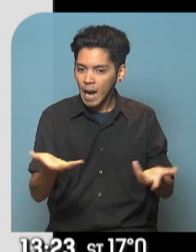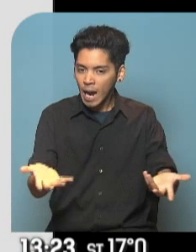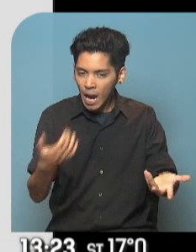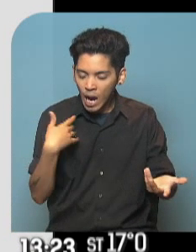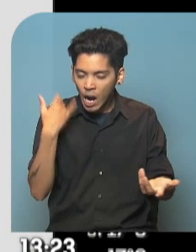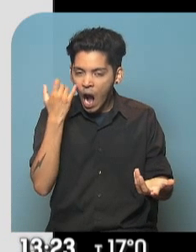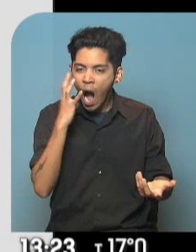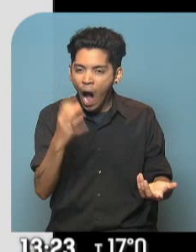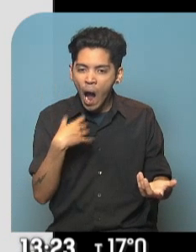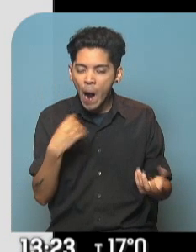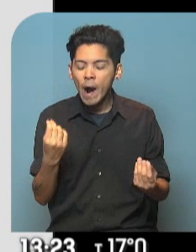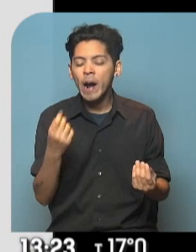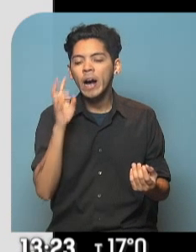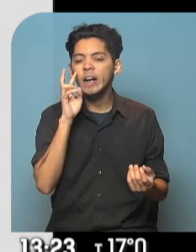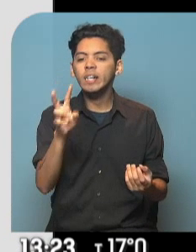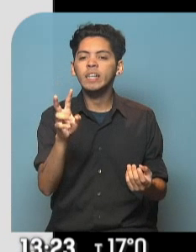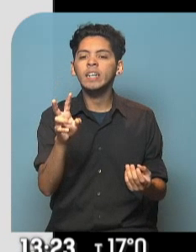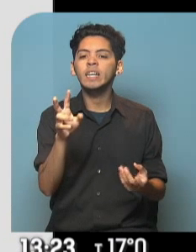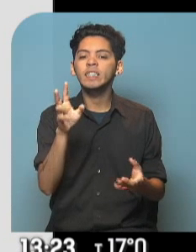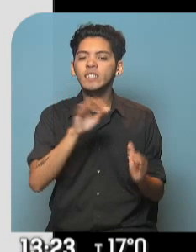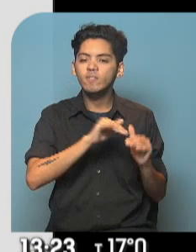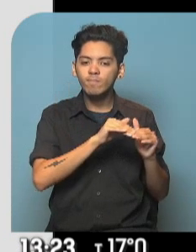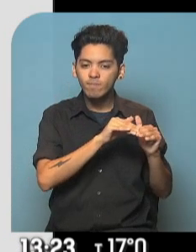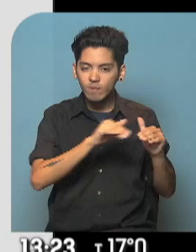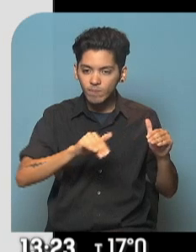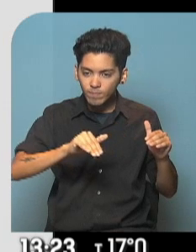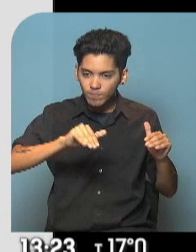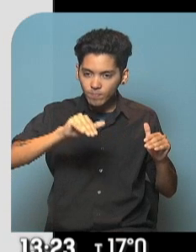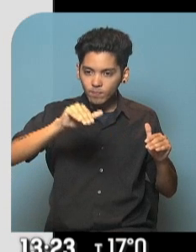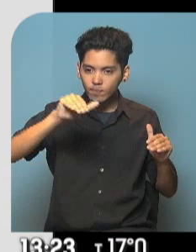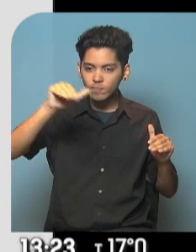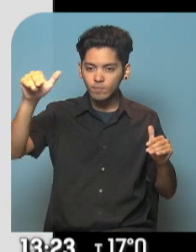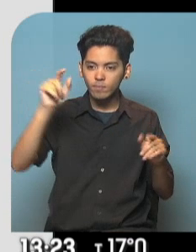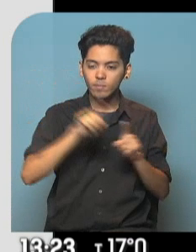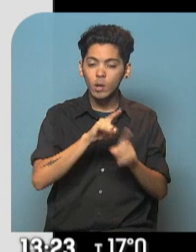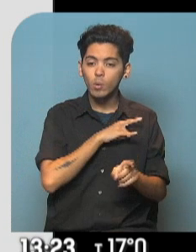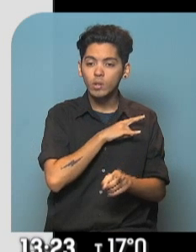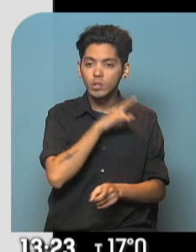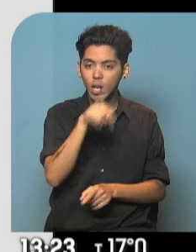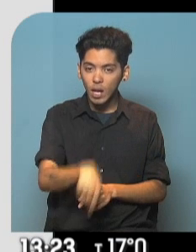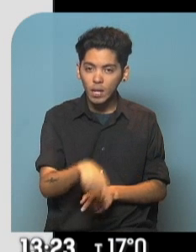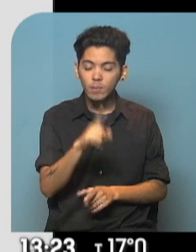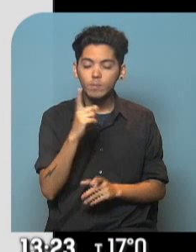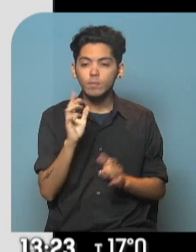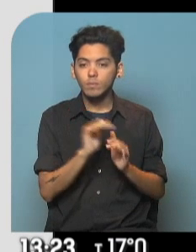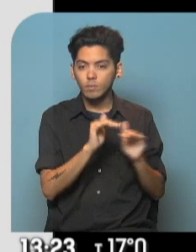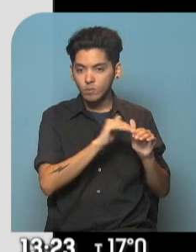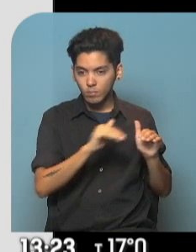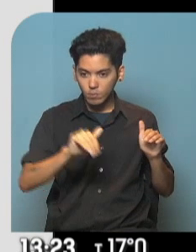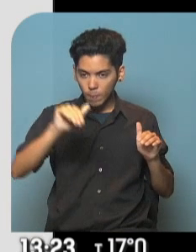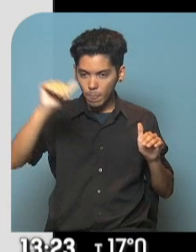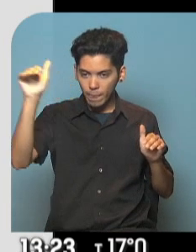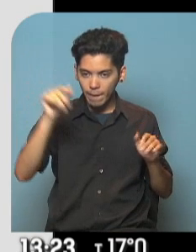justamente... Ahí tenemos la cantidad, el crecimiento de las universidades en la República Argentina. Es exponencial, el crecimiento